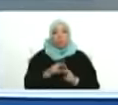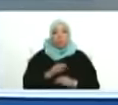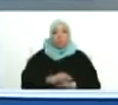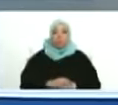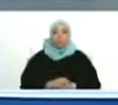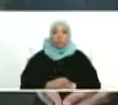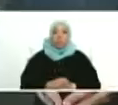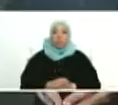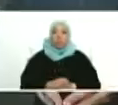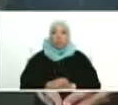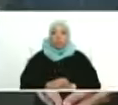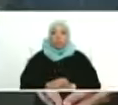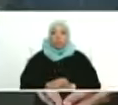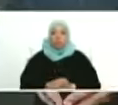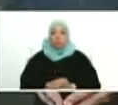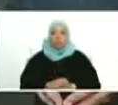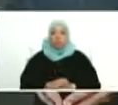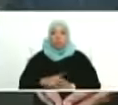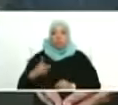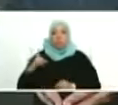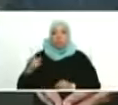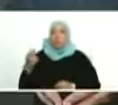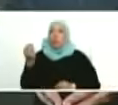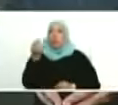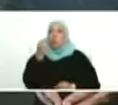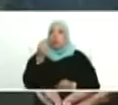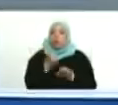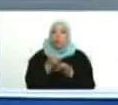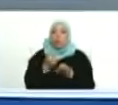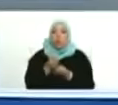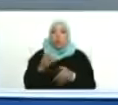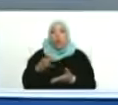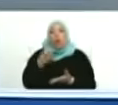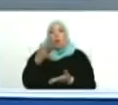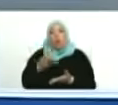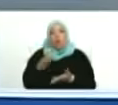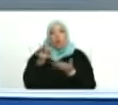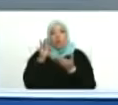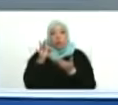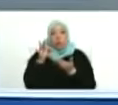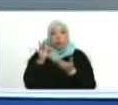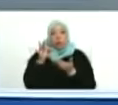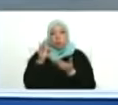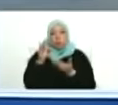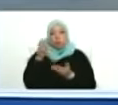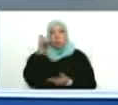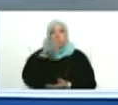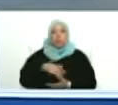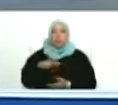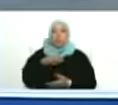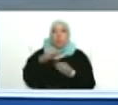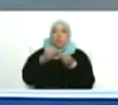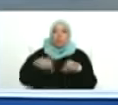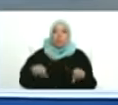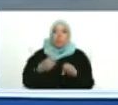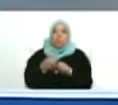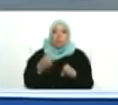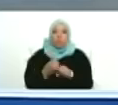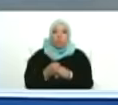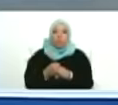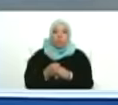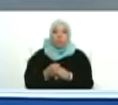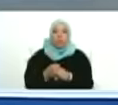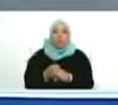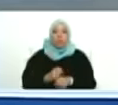Medina a Boquerón. Me fui a tomar un café en la panadería que queda ahí donde se agarran